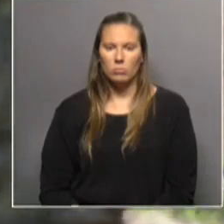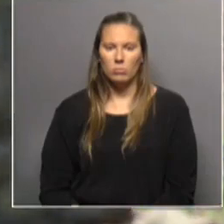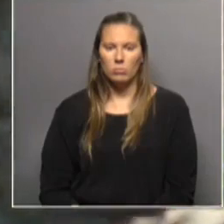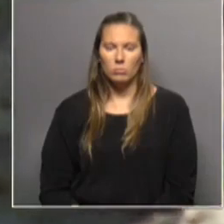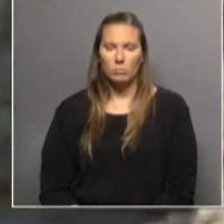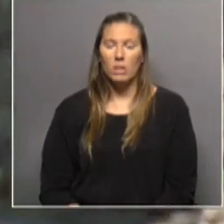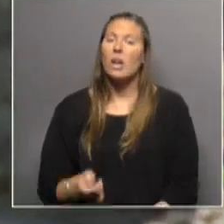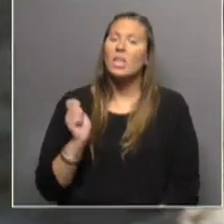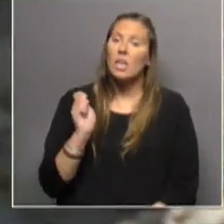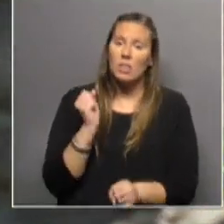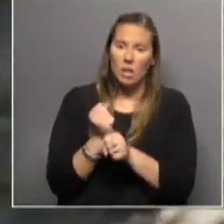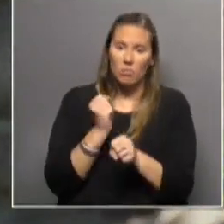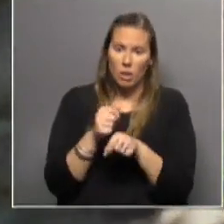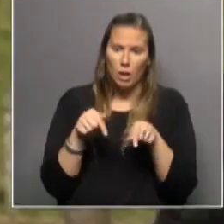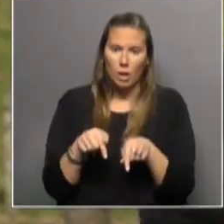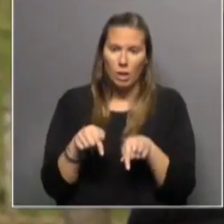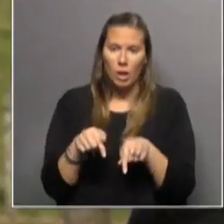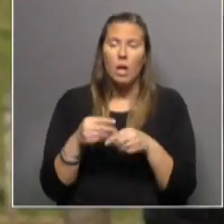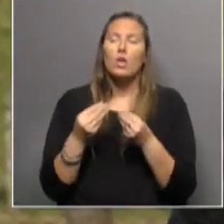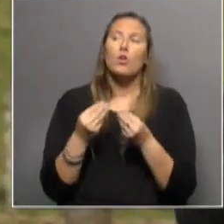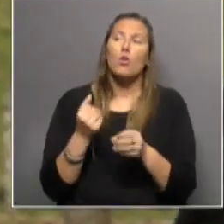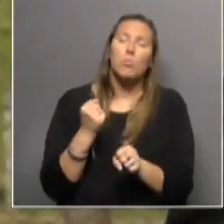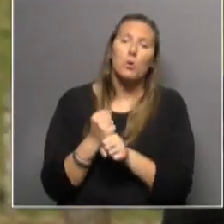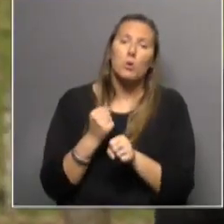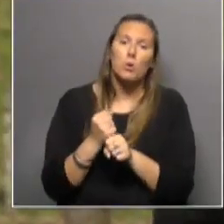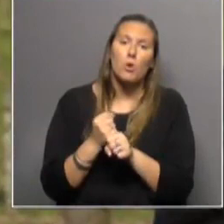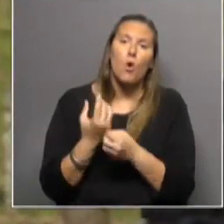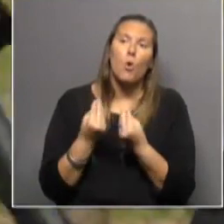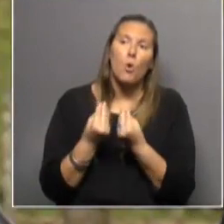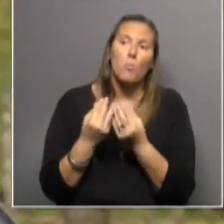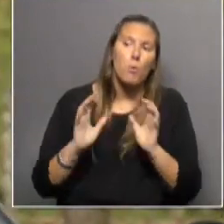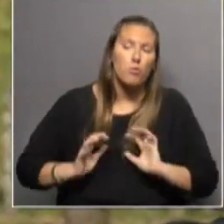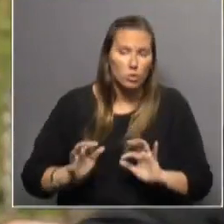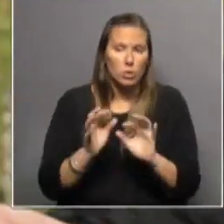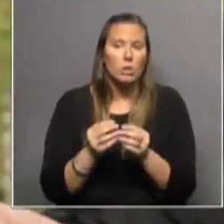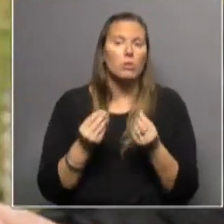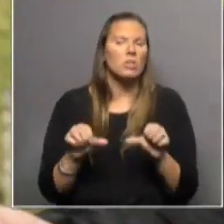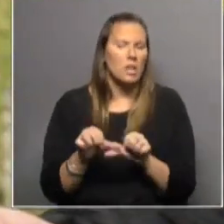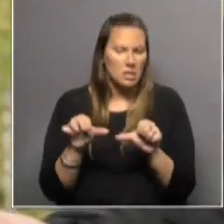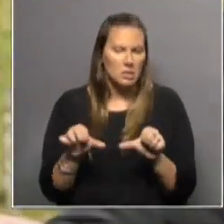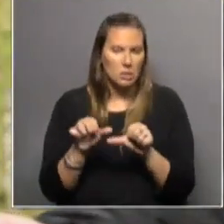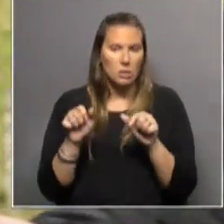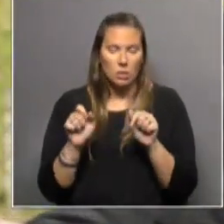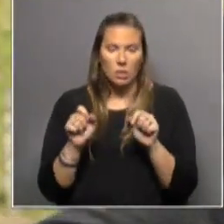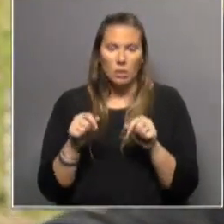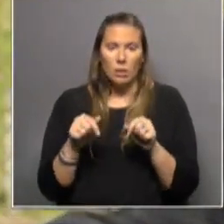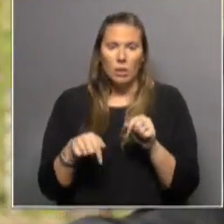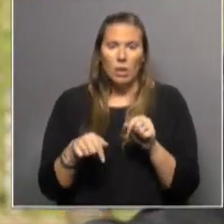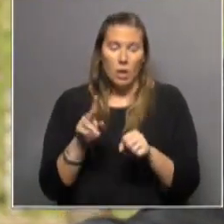¿Quiénes trabajan acá y qué tareas suelen tener en cuanto al personal? Bueno, acá tenemos los